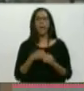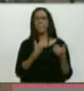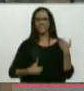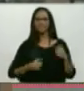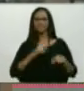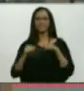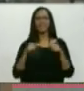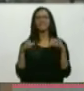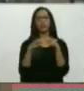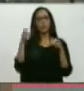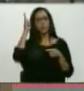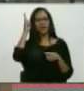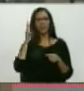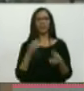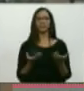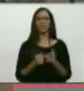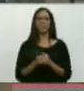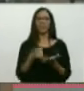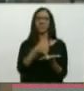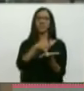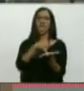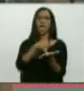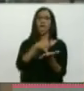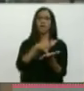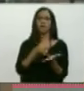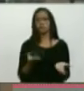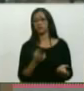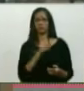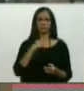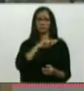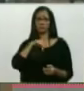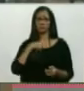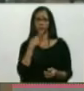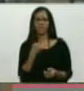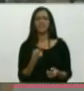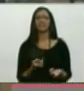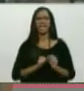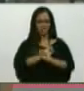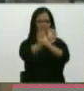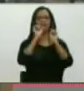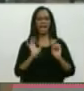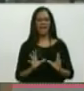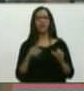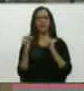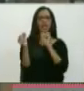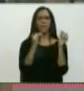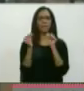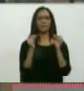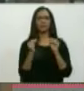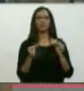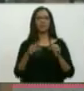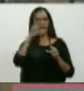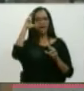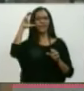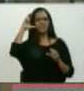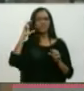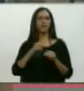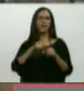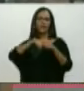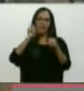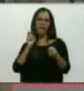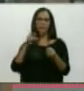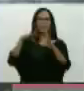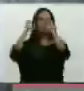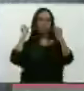dirige ese grupo de Lima que está más debilitado que nunca. Y no lo decimos nosotros, sino que quedó claro en la conversación que tuvieron la canciller con el ex embajador de Estados